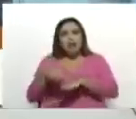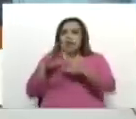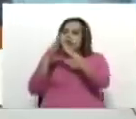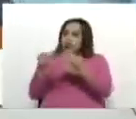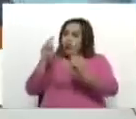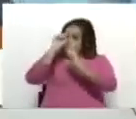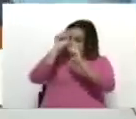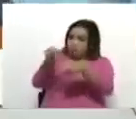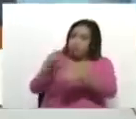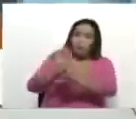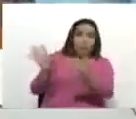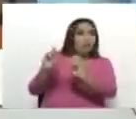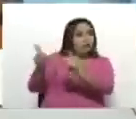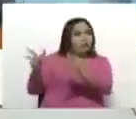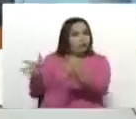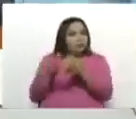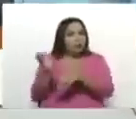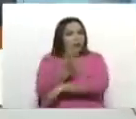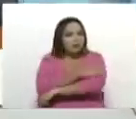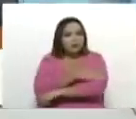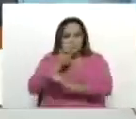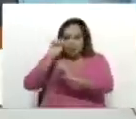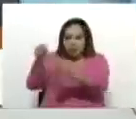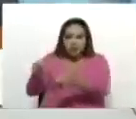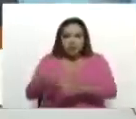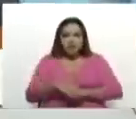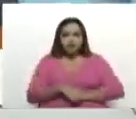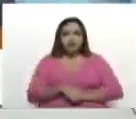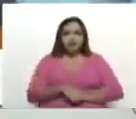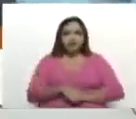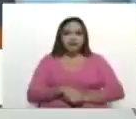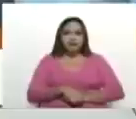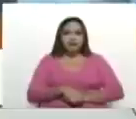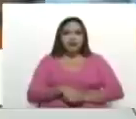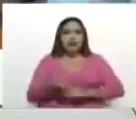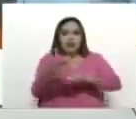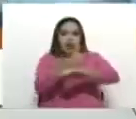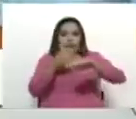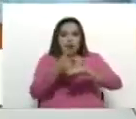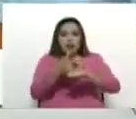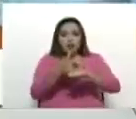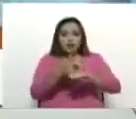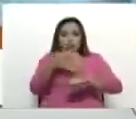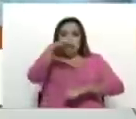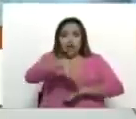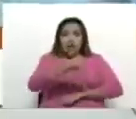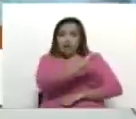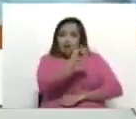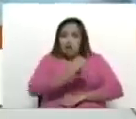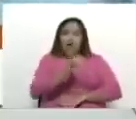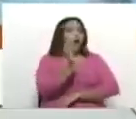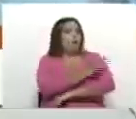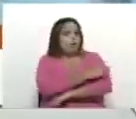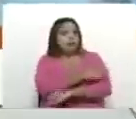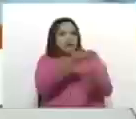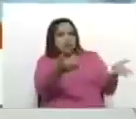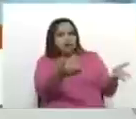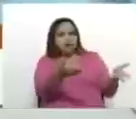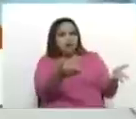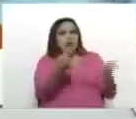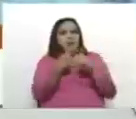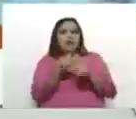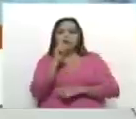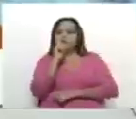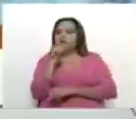hoy hoy por hoy el gobernador de mayor estado de Venezuela que es el estado zulia es opositor y no dicen nada sobre eso